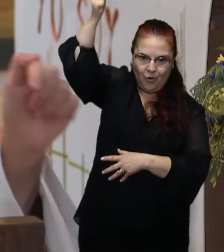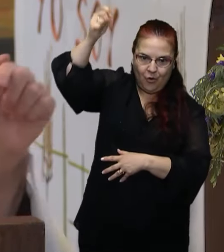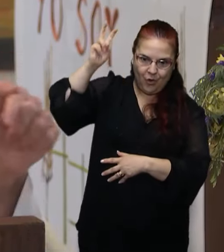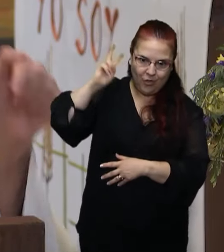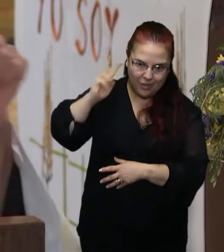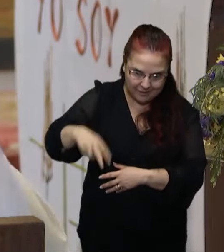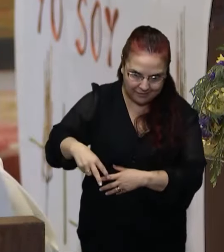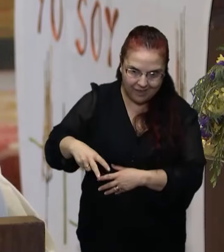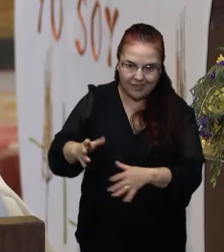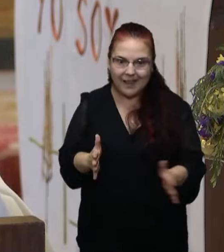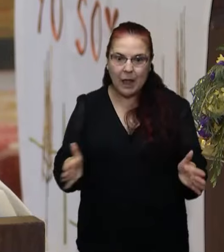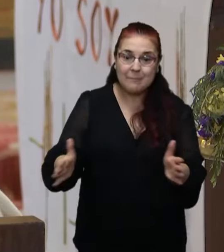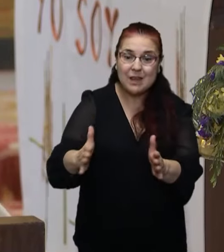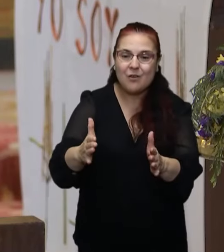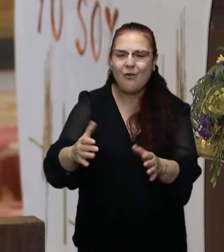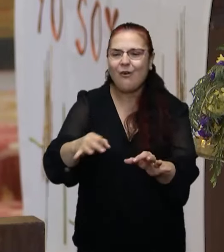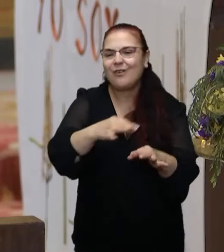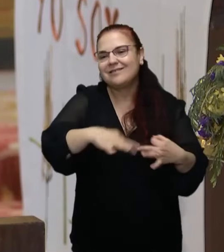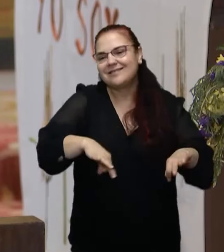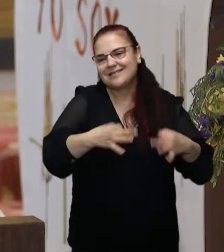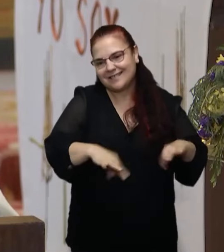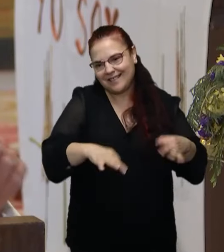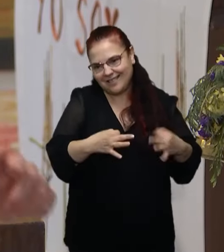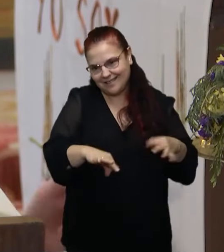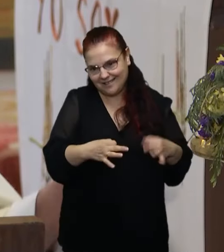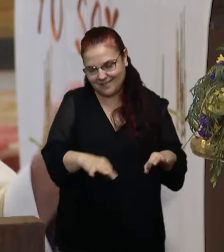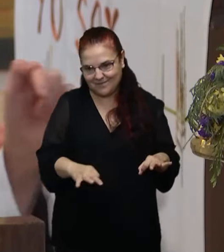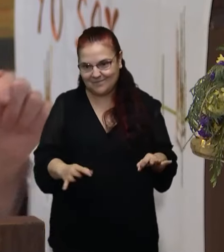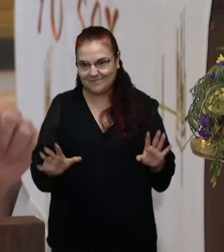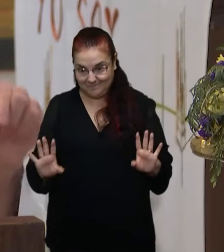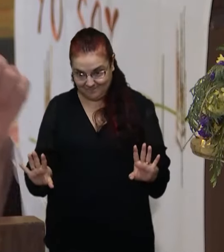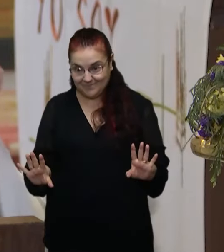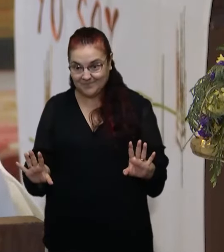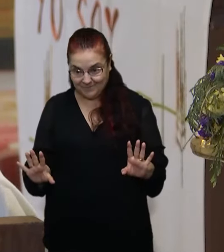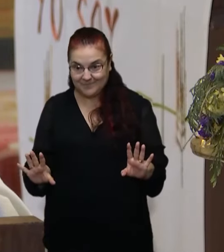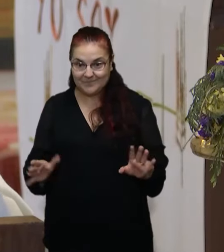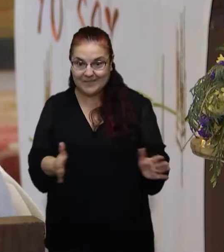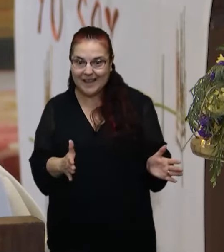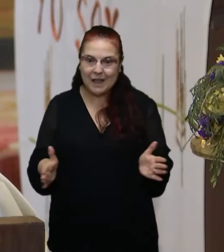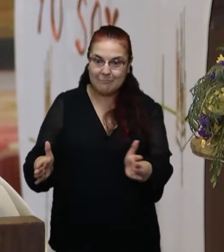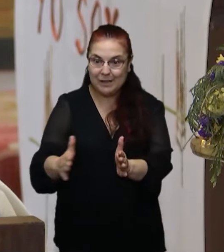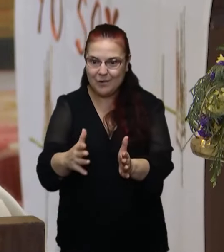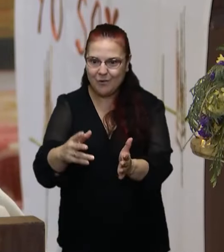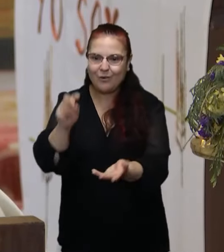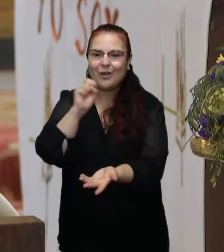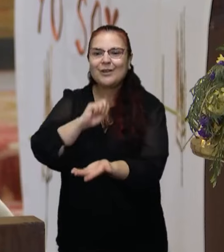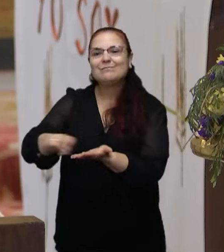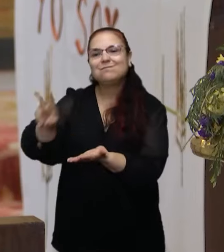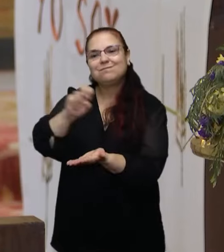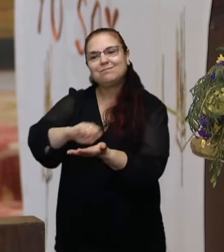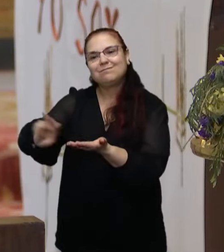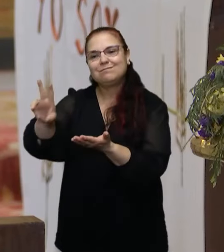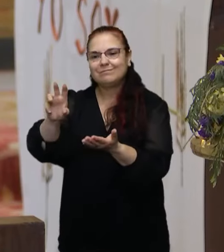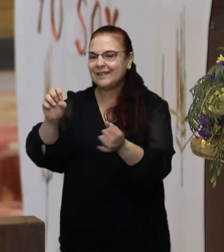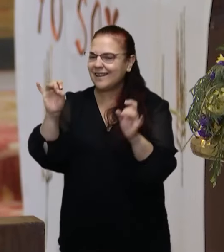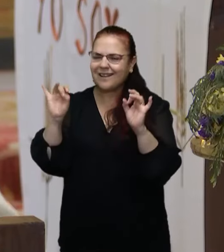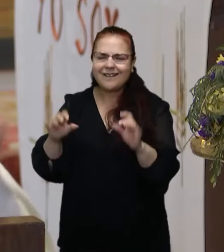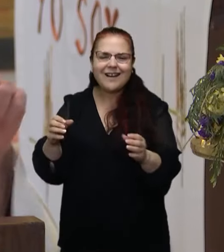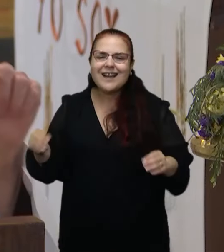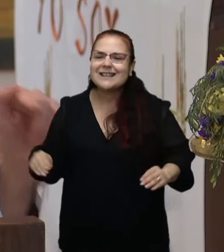y por el camino de la humildad, es decir, el camino que recorrió San Isidro